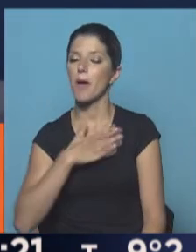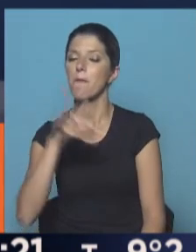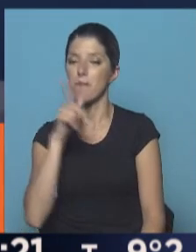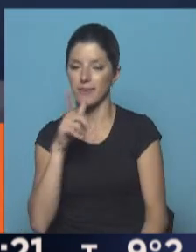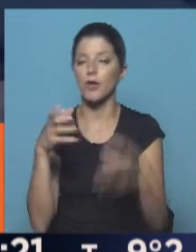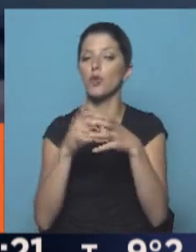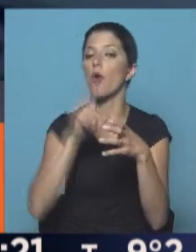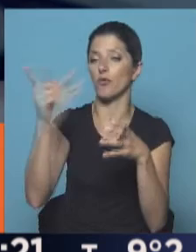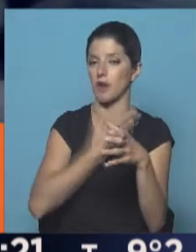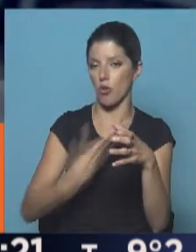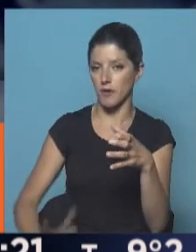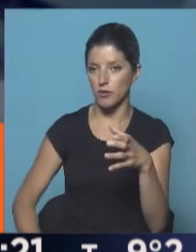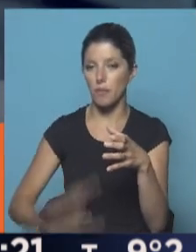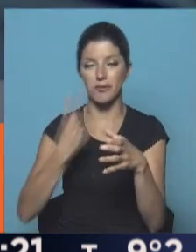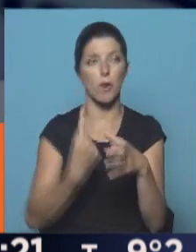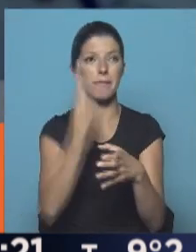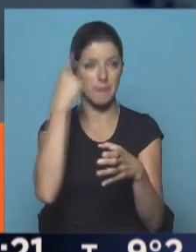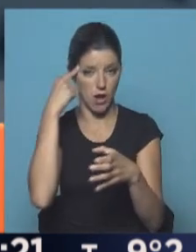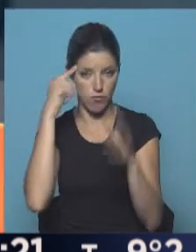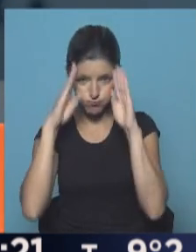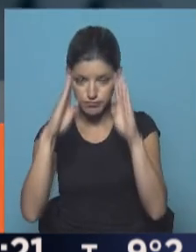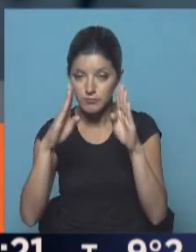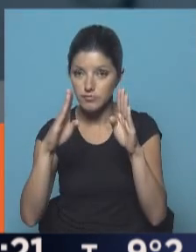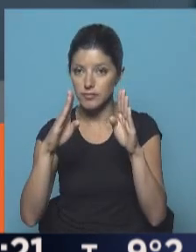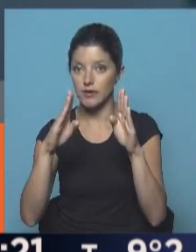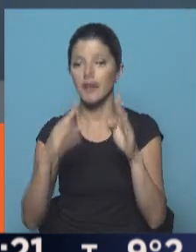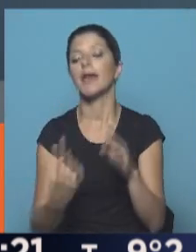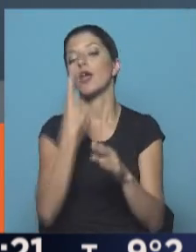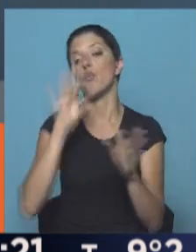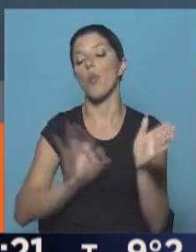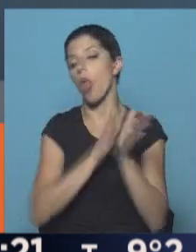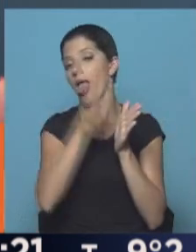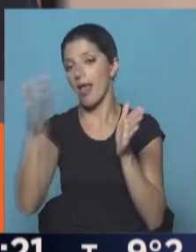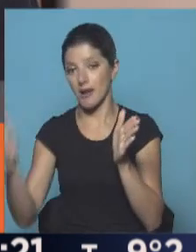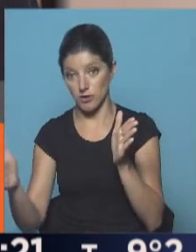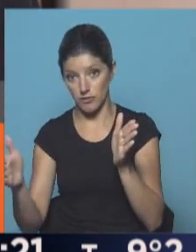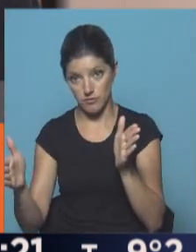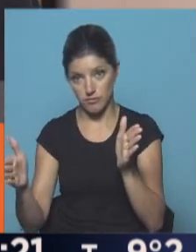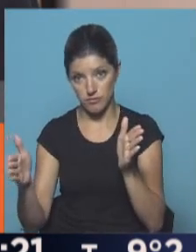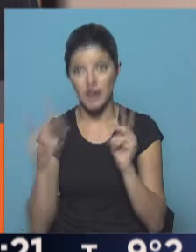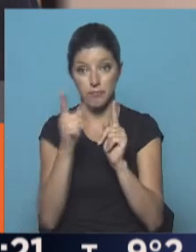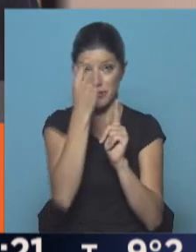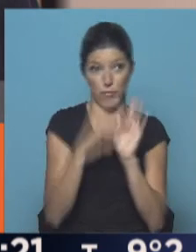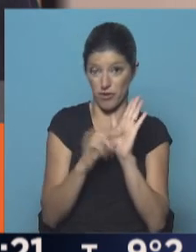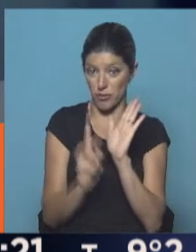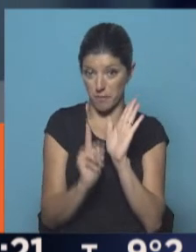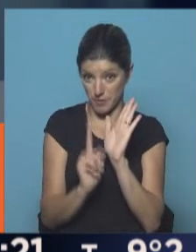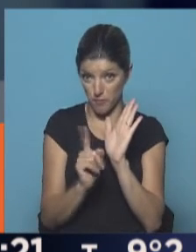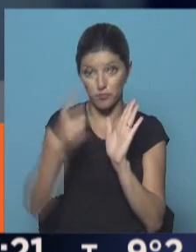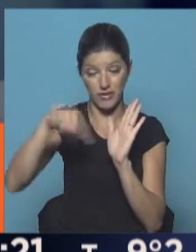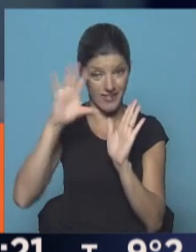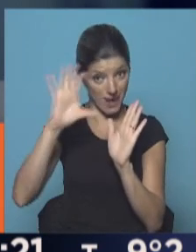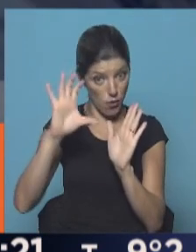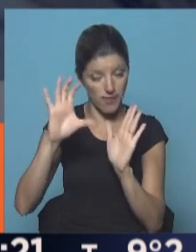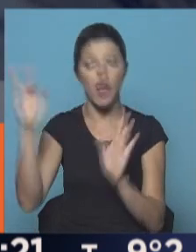el criterio que no se puede dejar en el primer año de su propio presupuesto del gobierno. No nos olvidemos que el gobierno